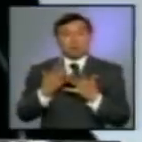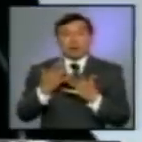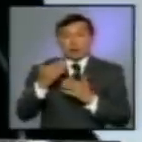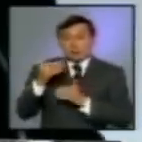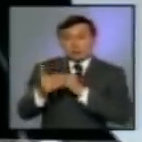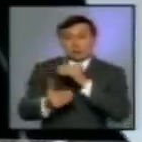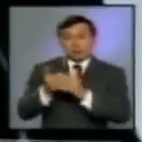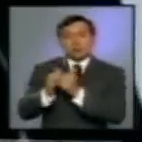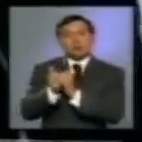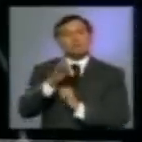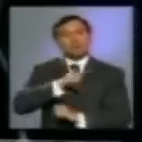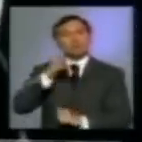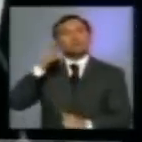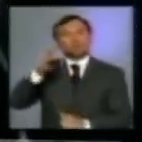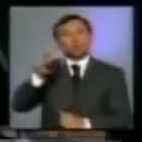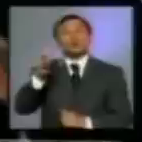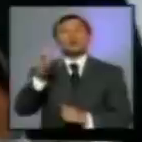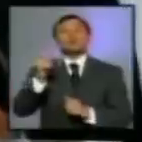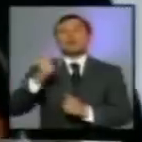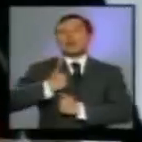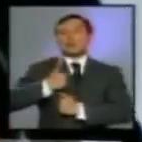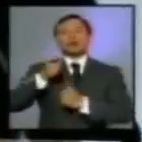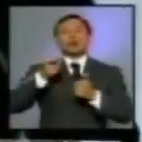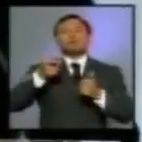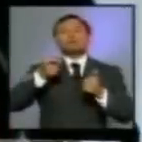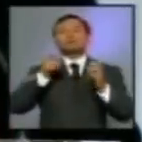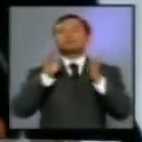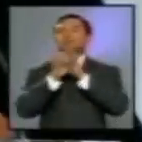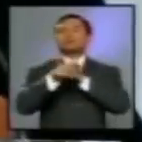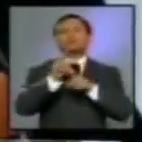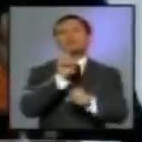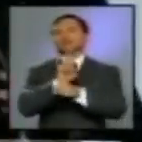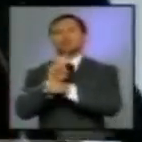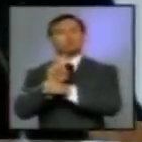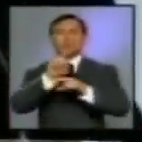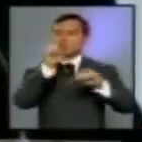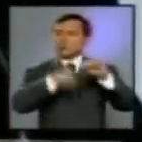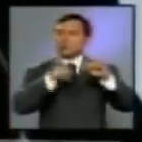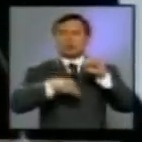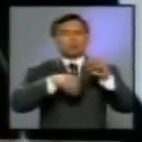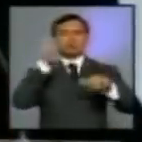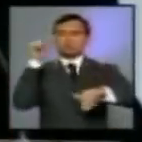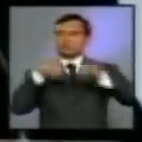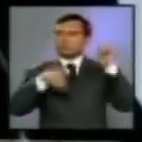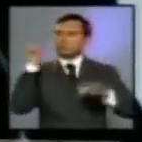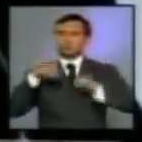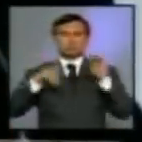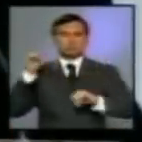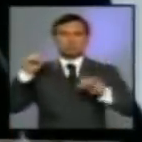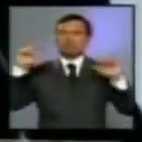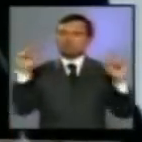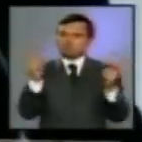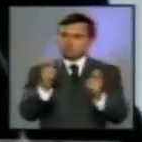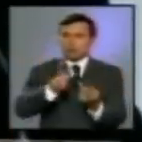que ir saliendo el Ejército de las calles. Pero hay que cambiar, sobre todo, la estrategia en todo lo que tiene que ver con el combate